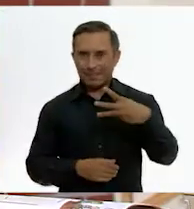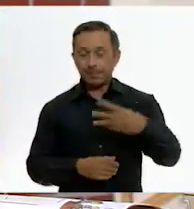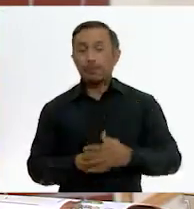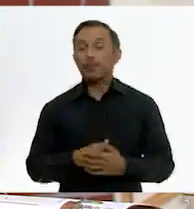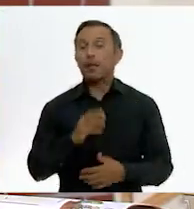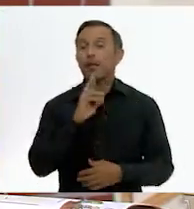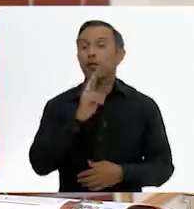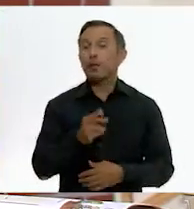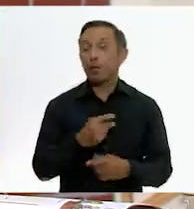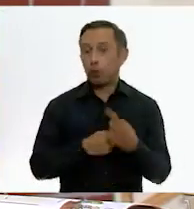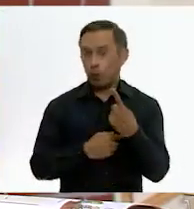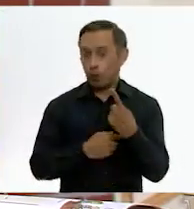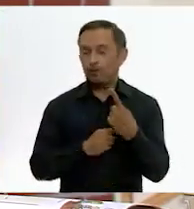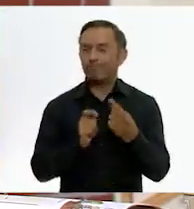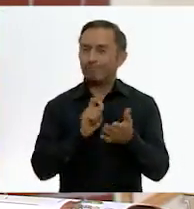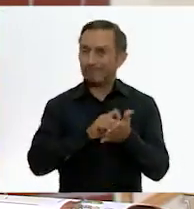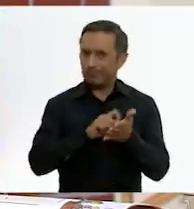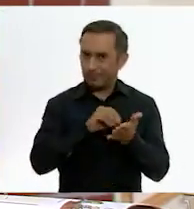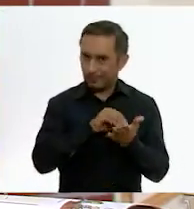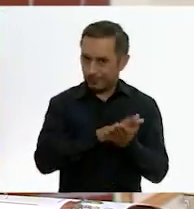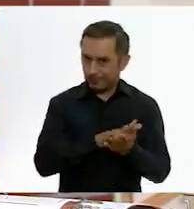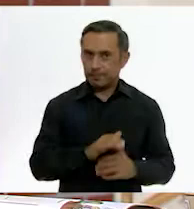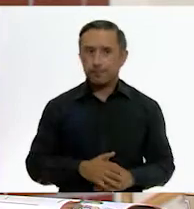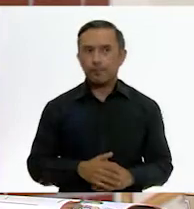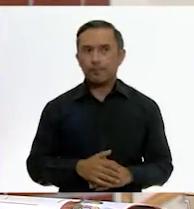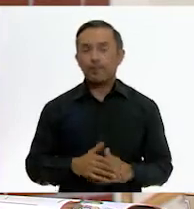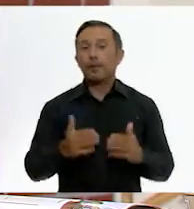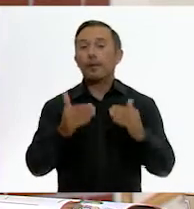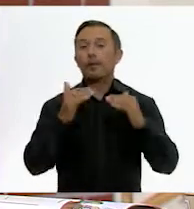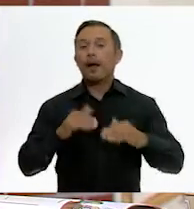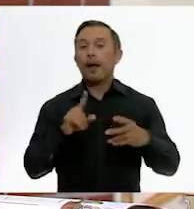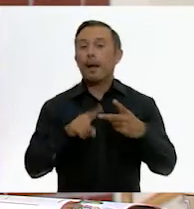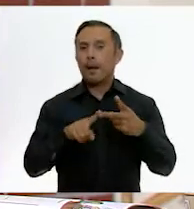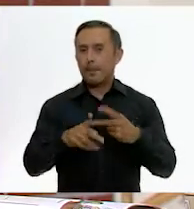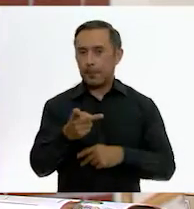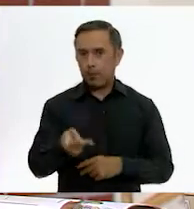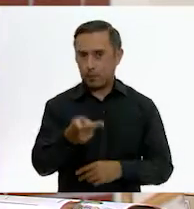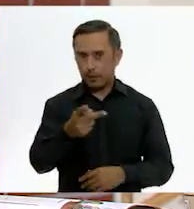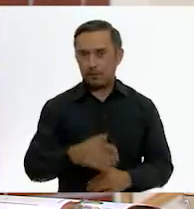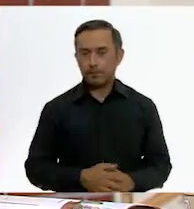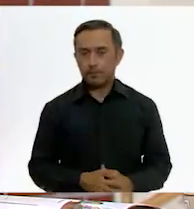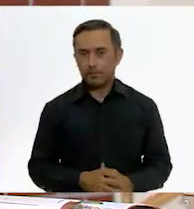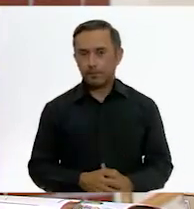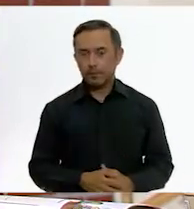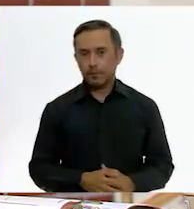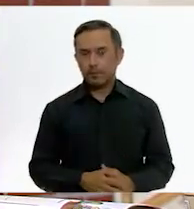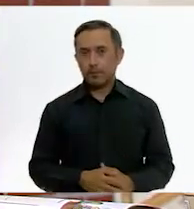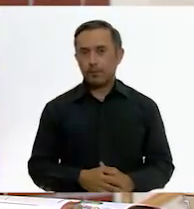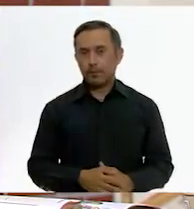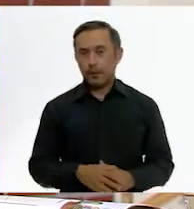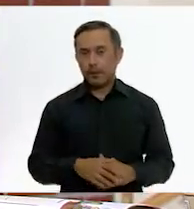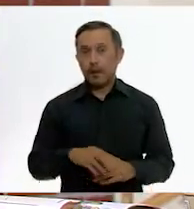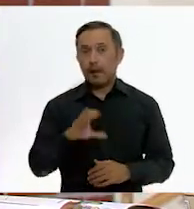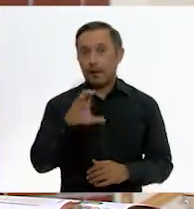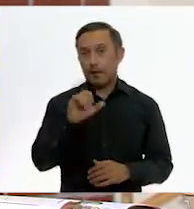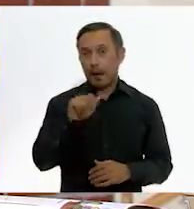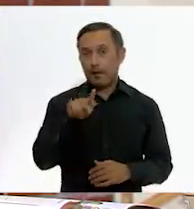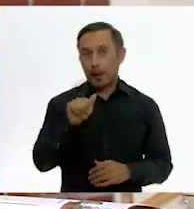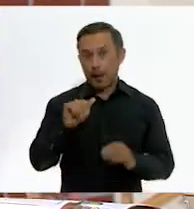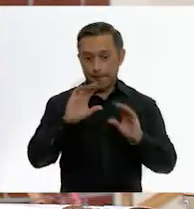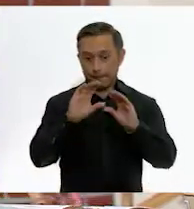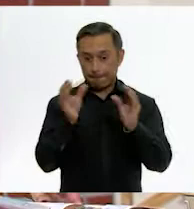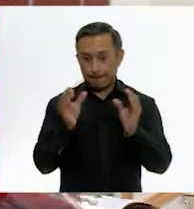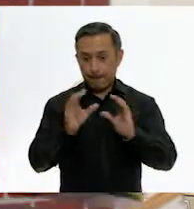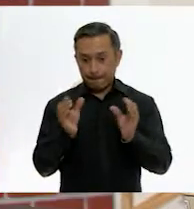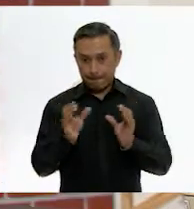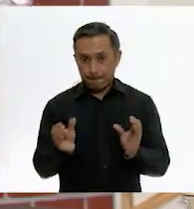la nota tenemos la pregunta número 2 y dice en cual capa desaparece la fuerza de gravedad